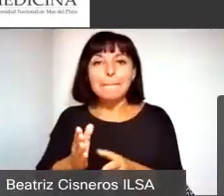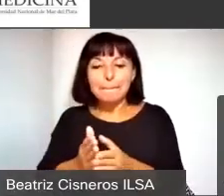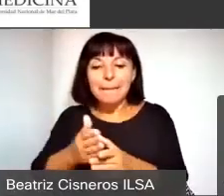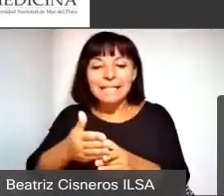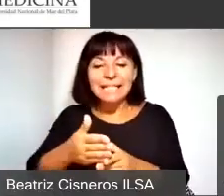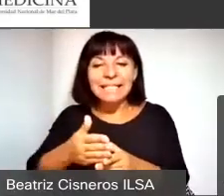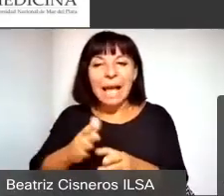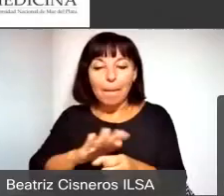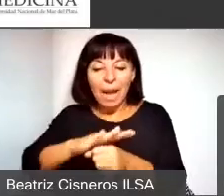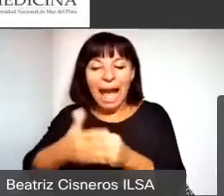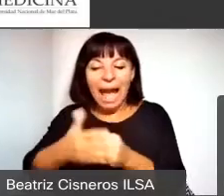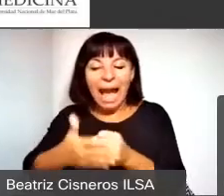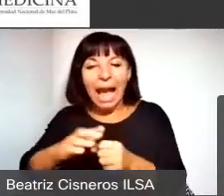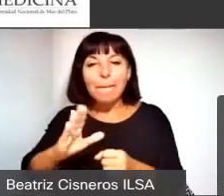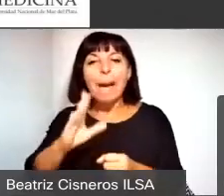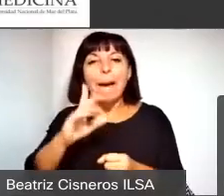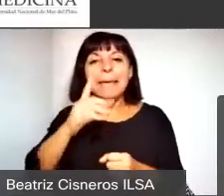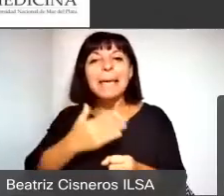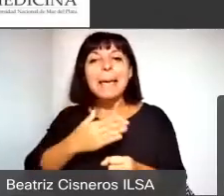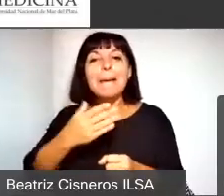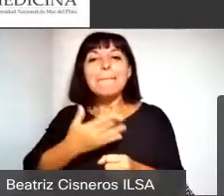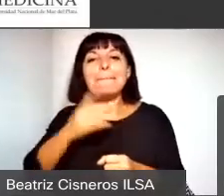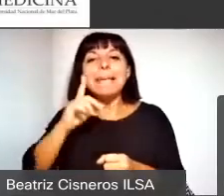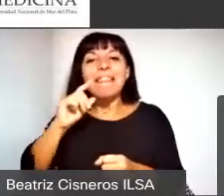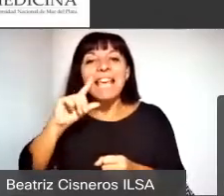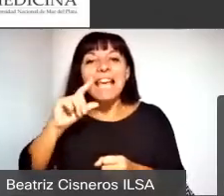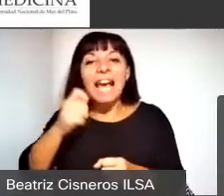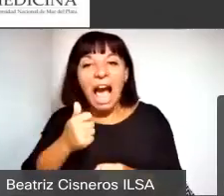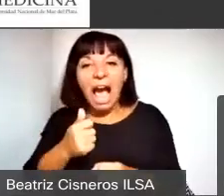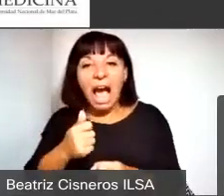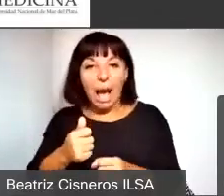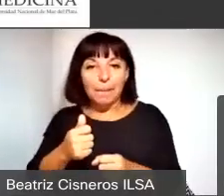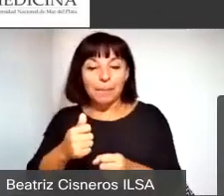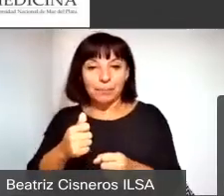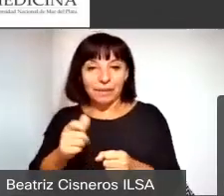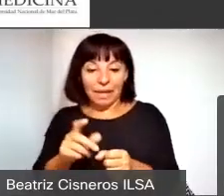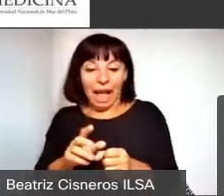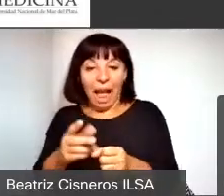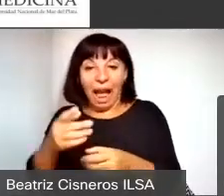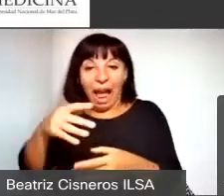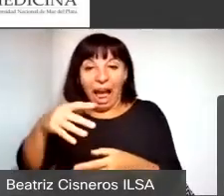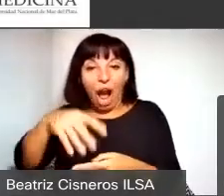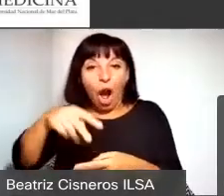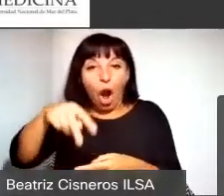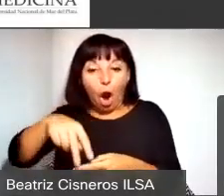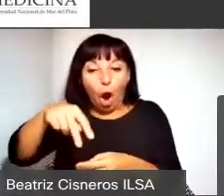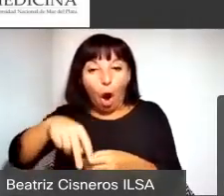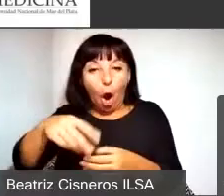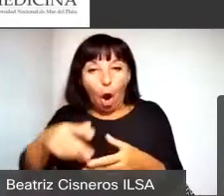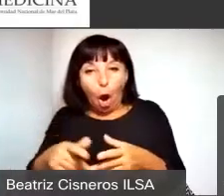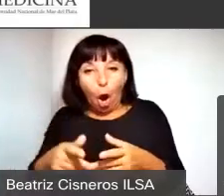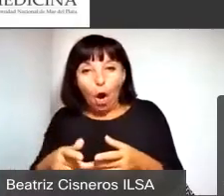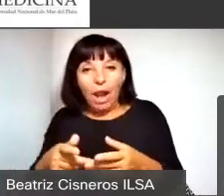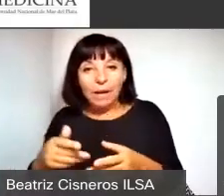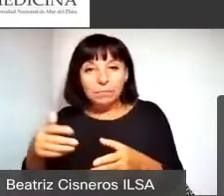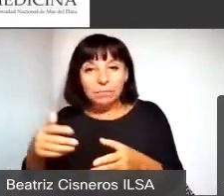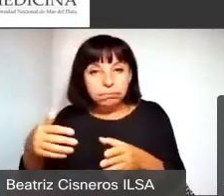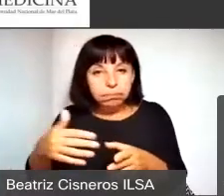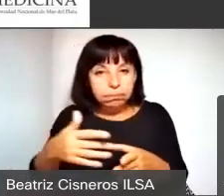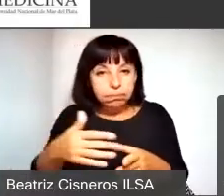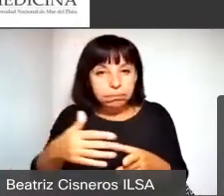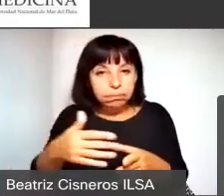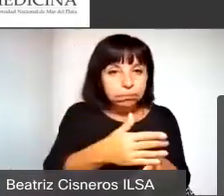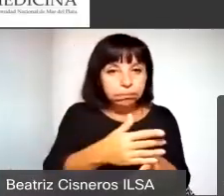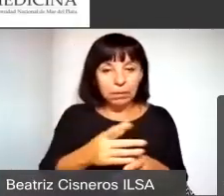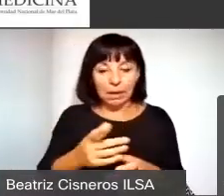lipídica, que está constituida por las colas de los fosfolípidos, y eso implica un gasto energético hasta que llega al otro lado, hasta la